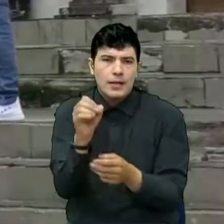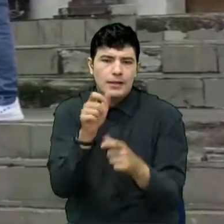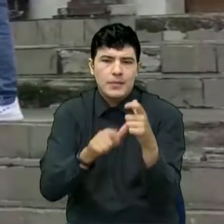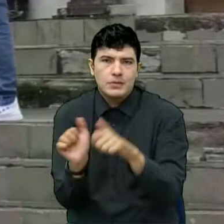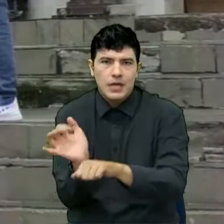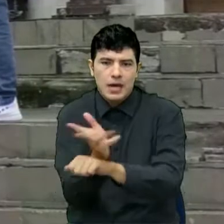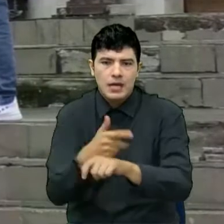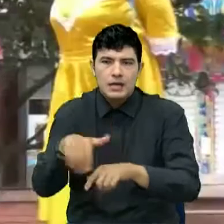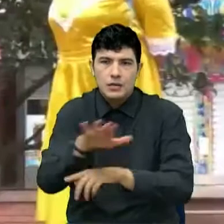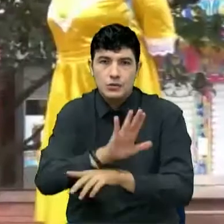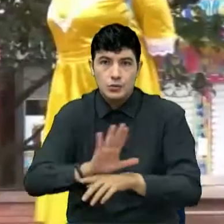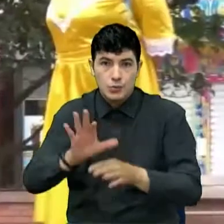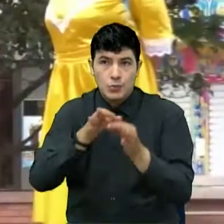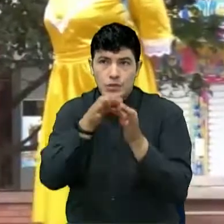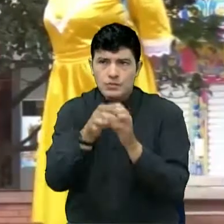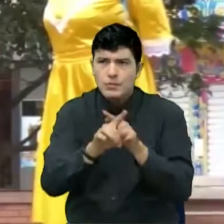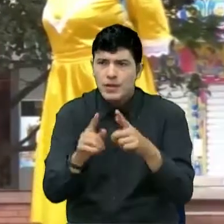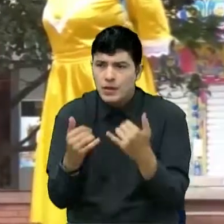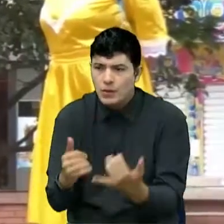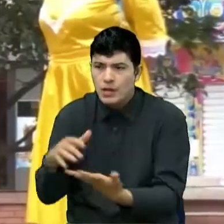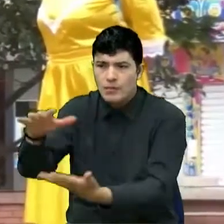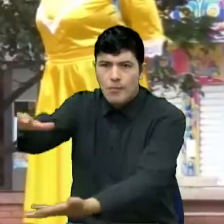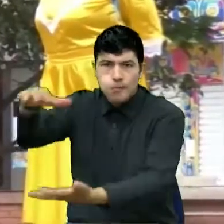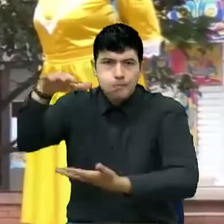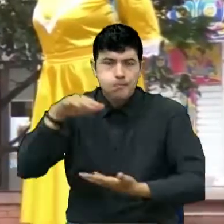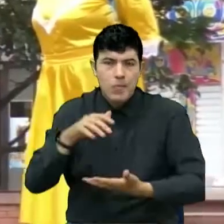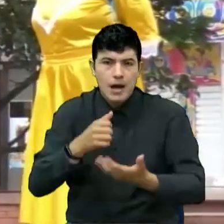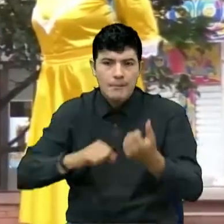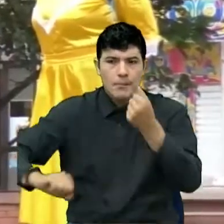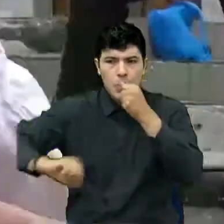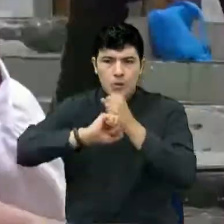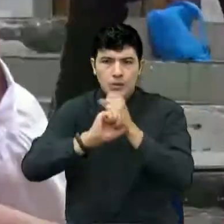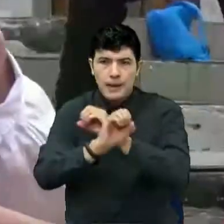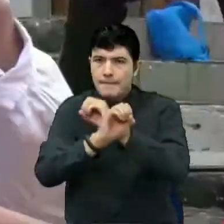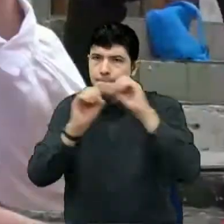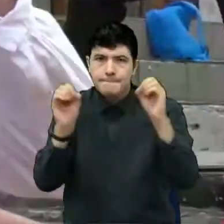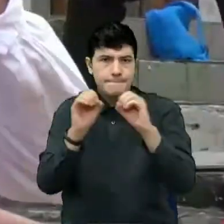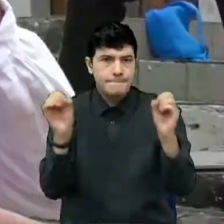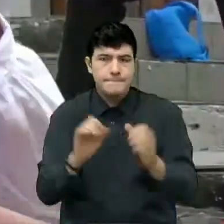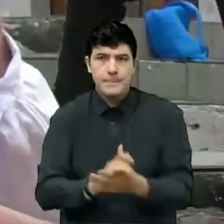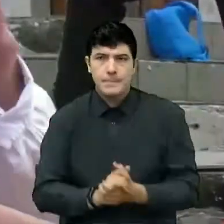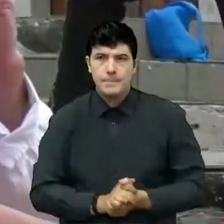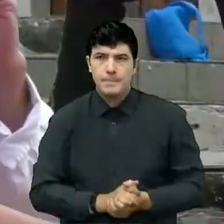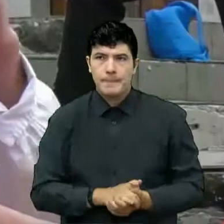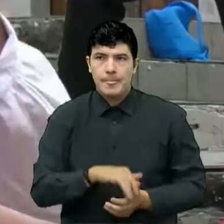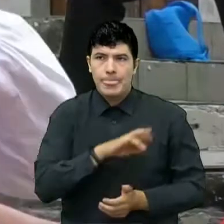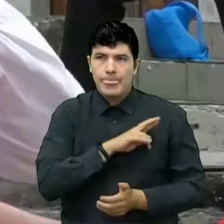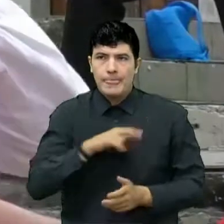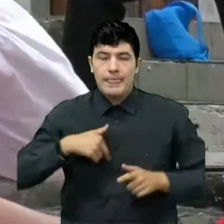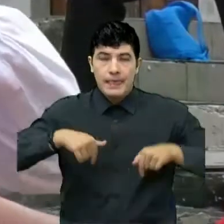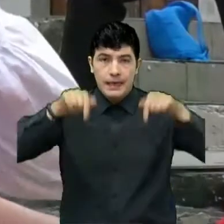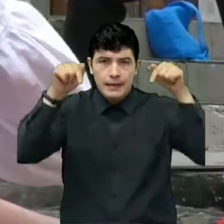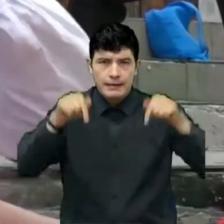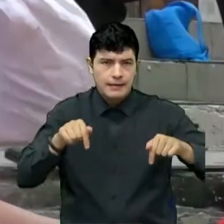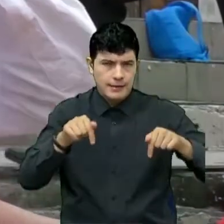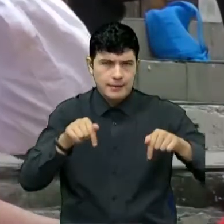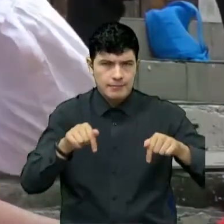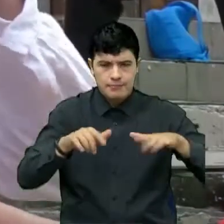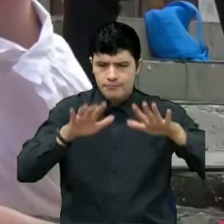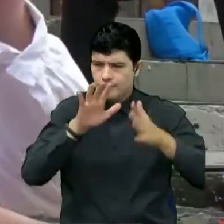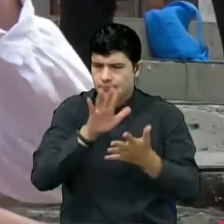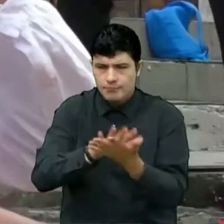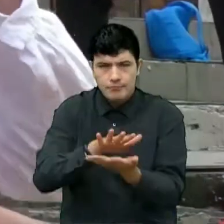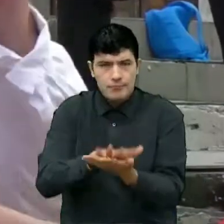pero hasta el momento no han recibido ningún tipo de apoyo estamos aquí pacíficamente no queremos a